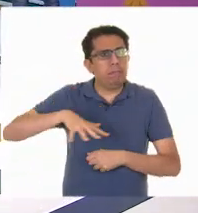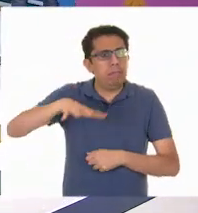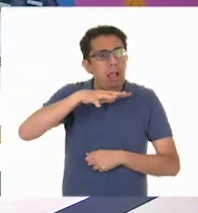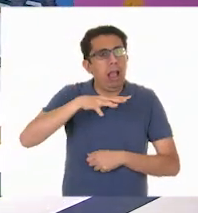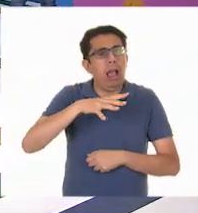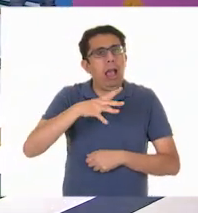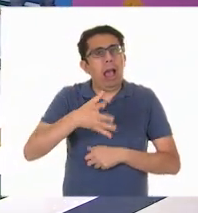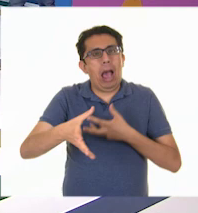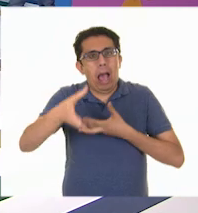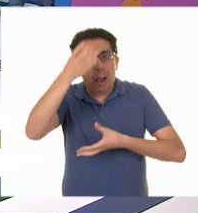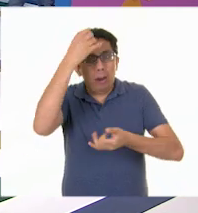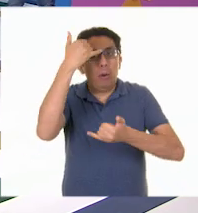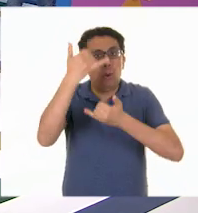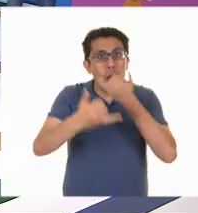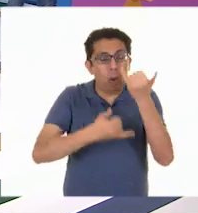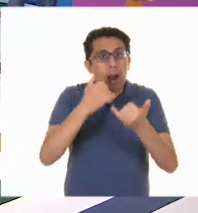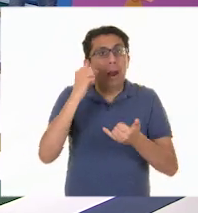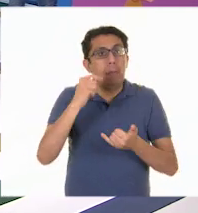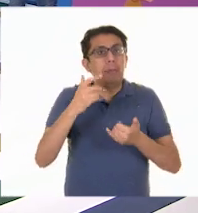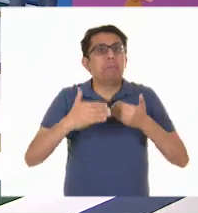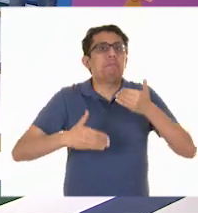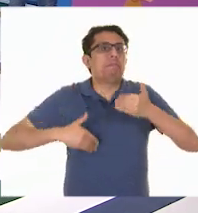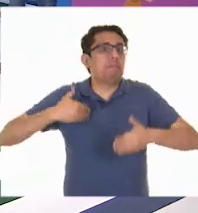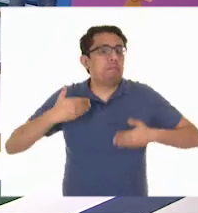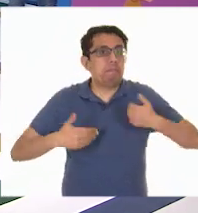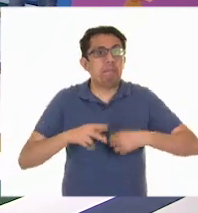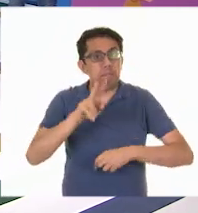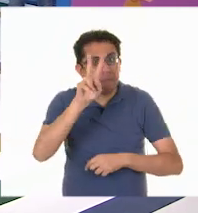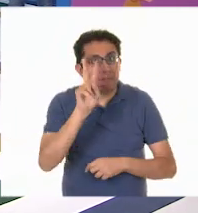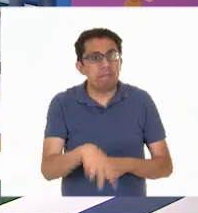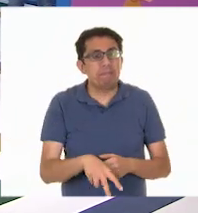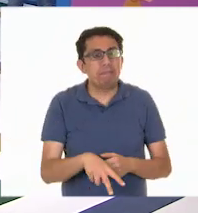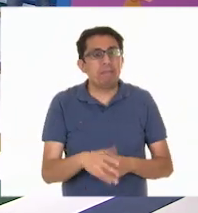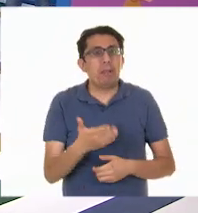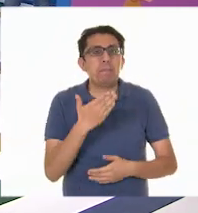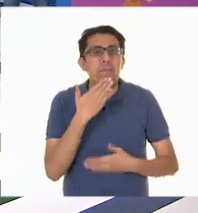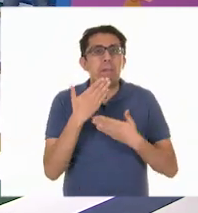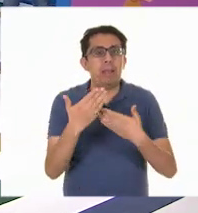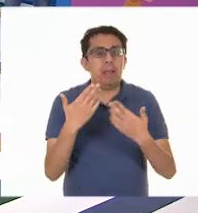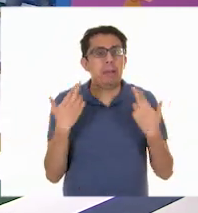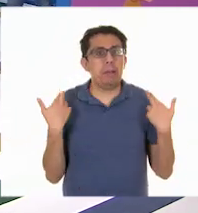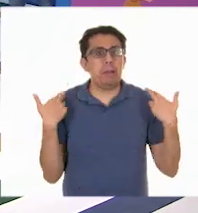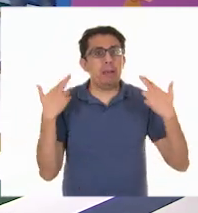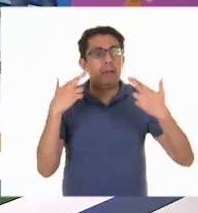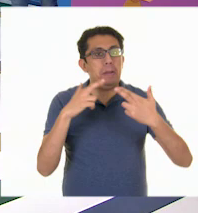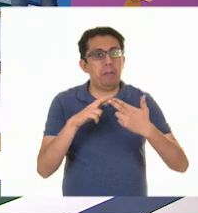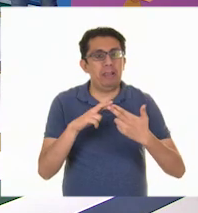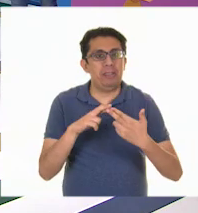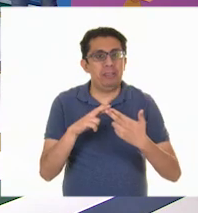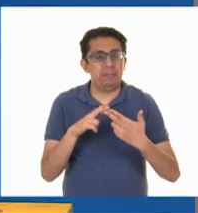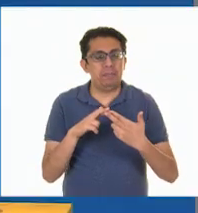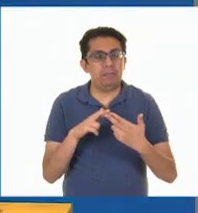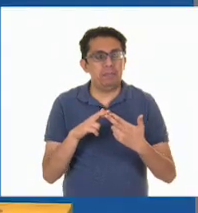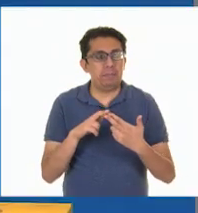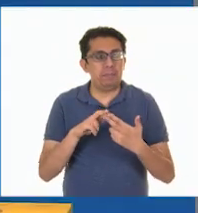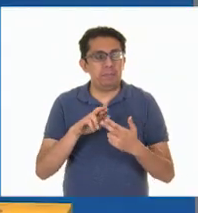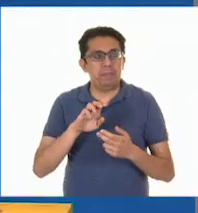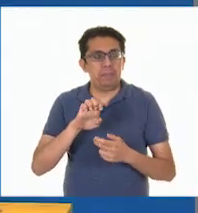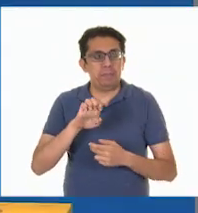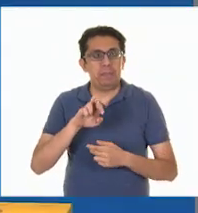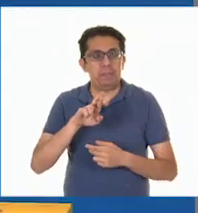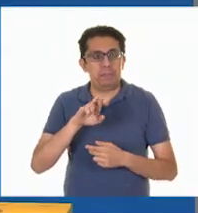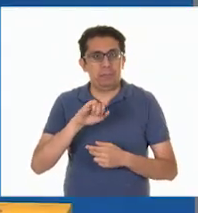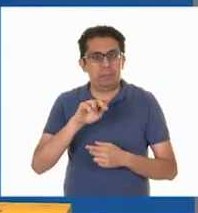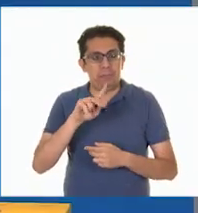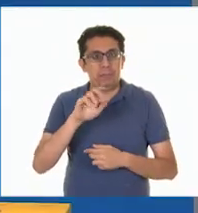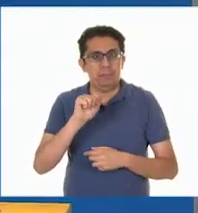jugaremos y nos divertiremos. Porque sí nos divertimos, ¿verdad? Le damos la bienvenida a la maestra Erika Gómez. Maestra, bienvenida. Hola Juan